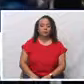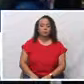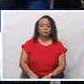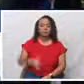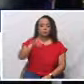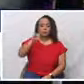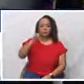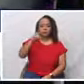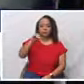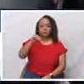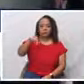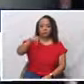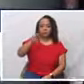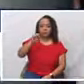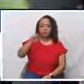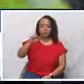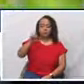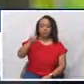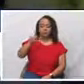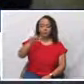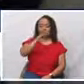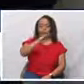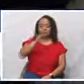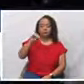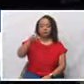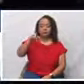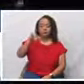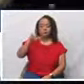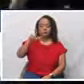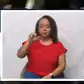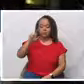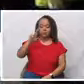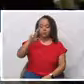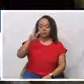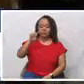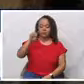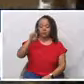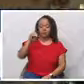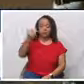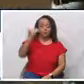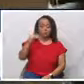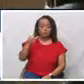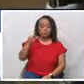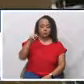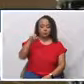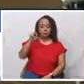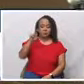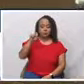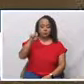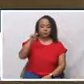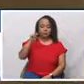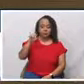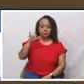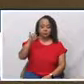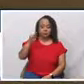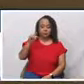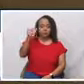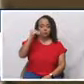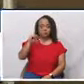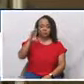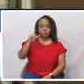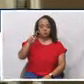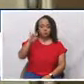Diego Quesada y Pilar Riveros en para tiro con arco. Andrés Molina en para taekwondo clase K44. Camila Hayes